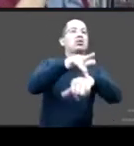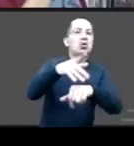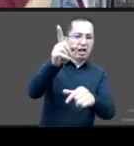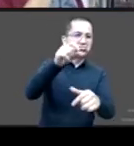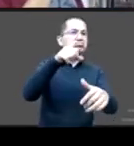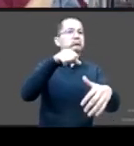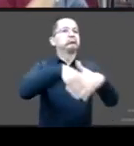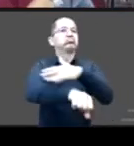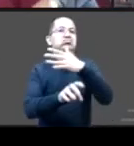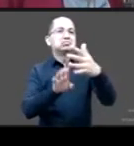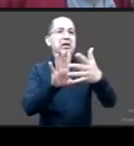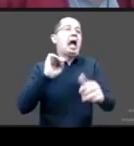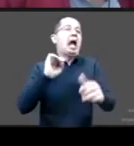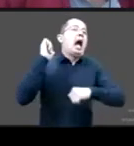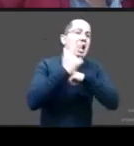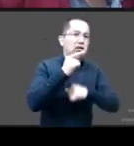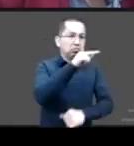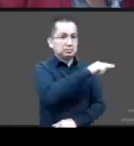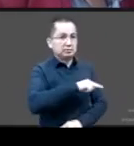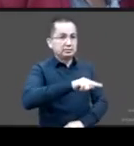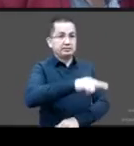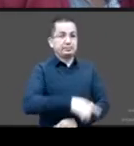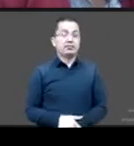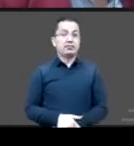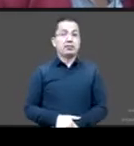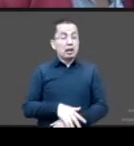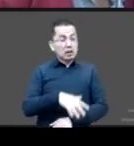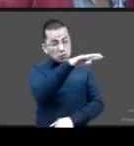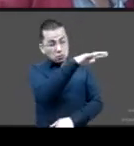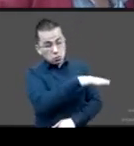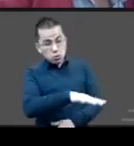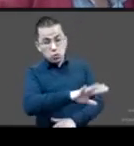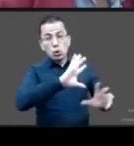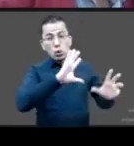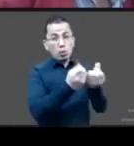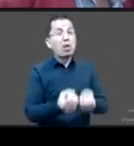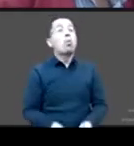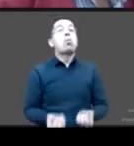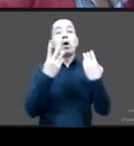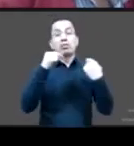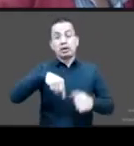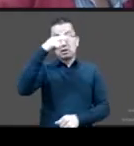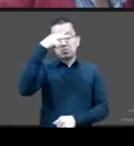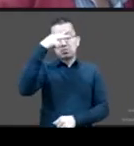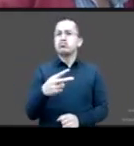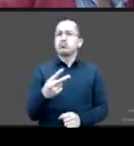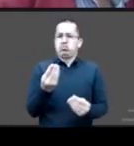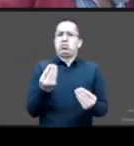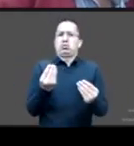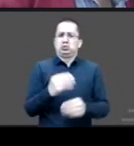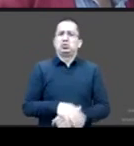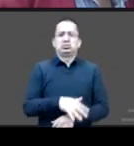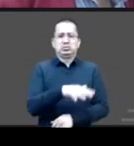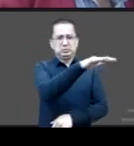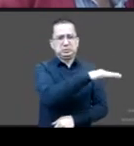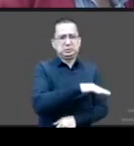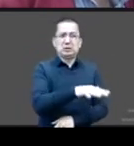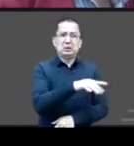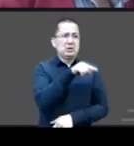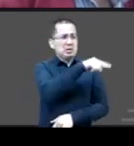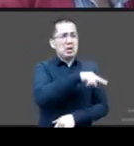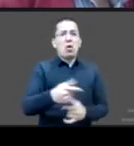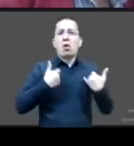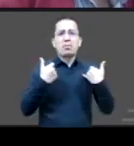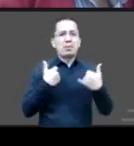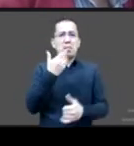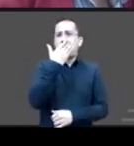país este número es muy grande este tipo de jóvenes desvinculados de la escuela solo algunos